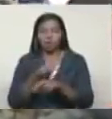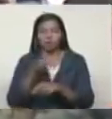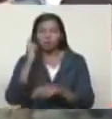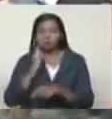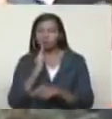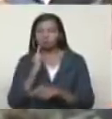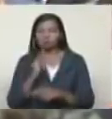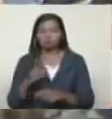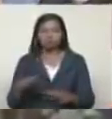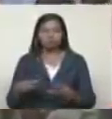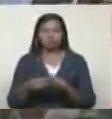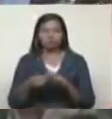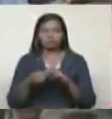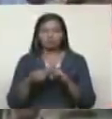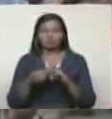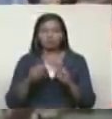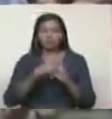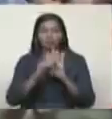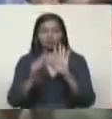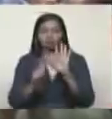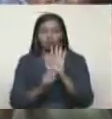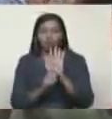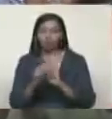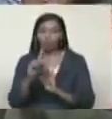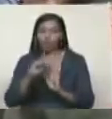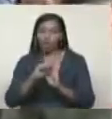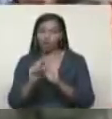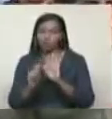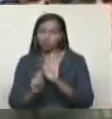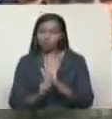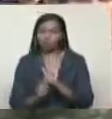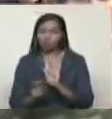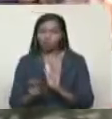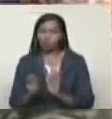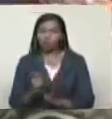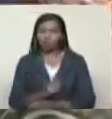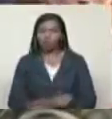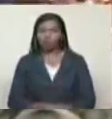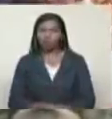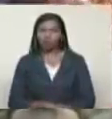aferrados a la Constitución, una Constitución